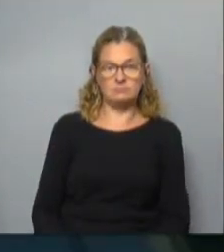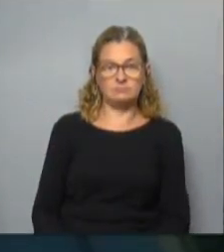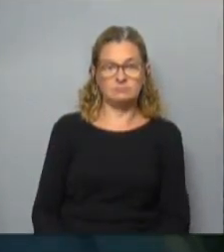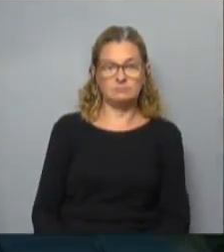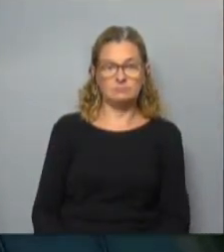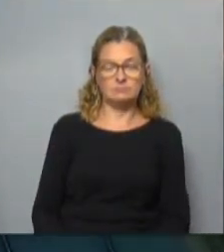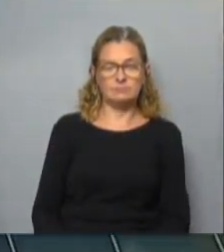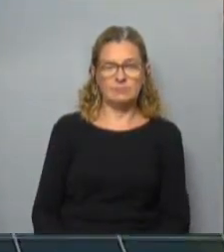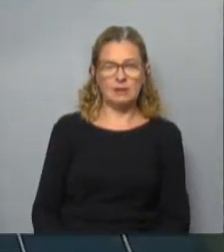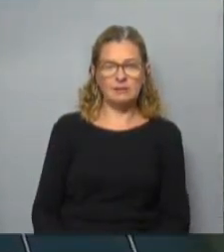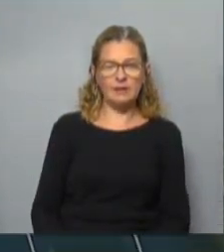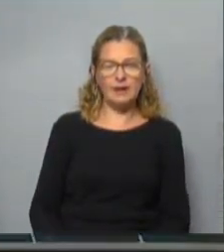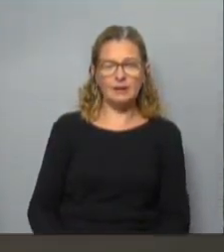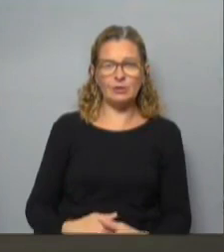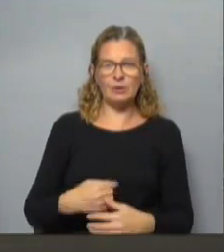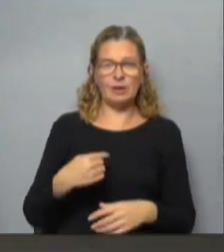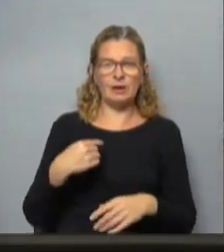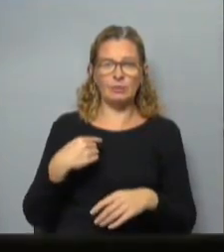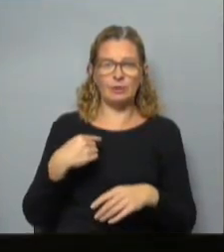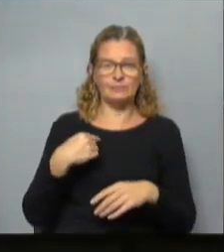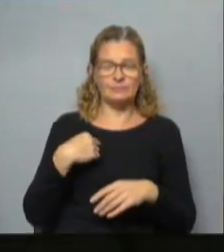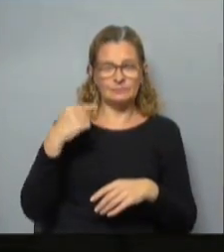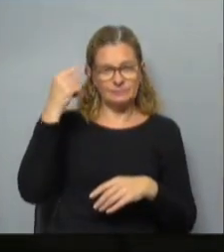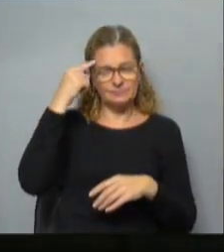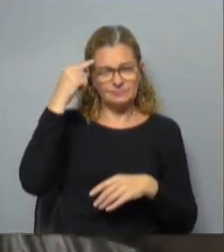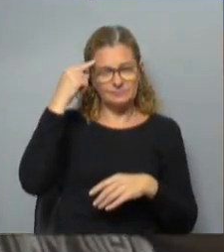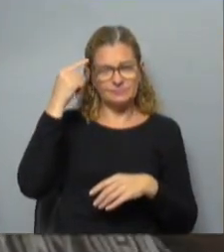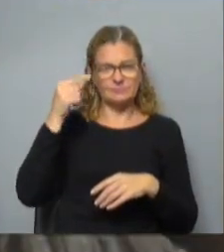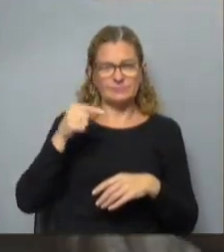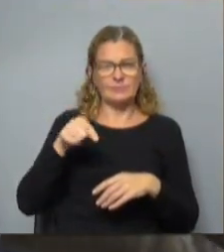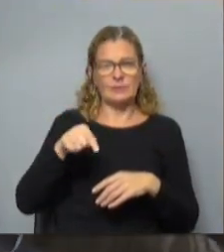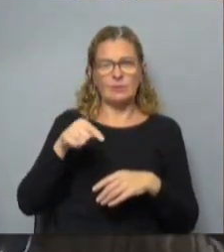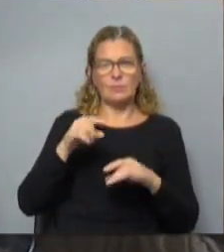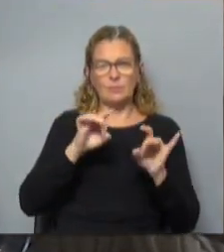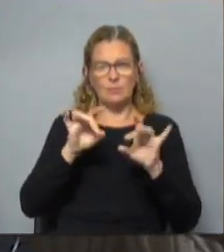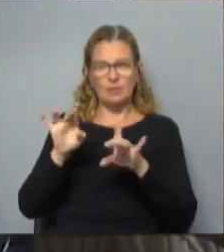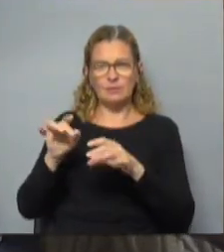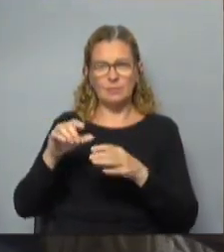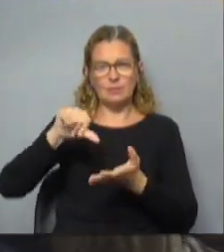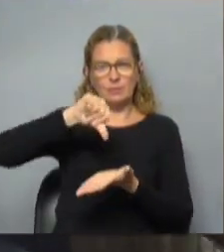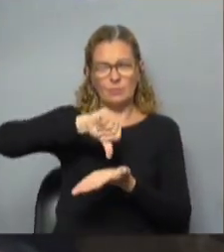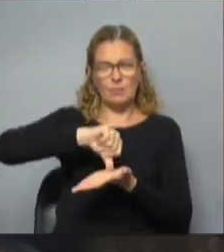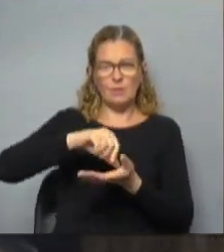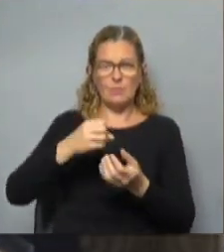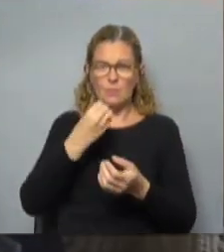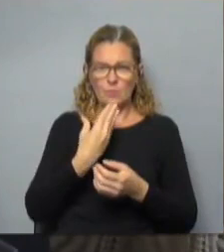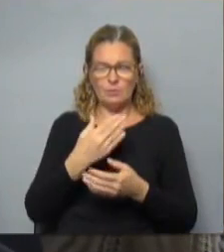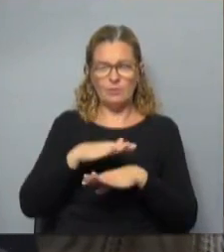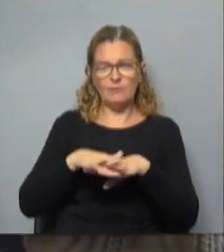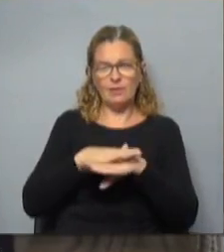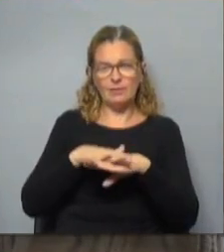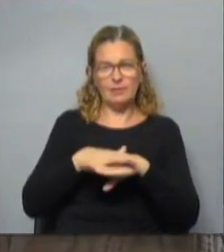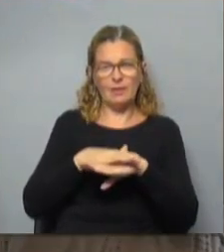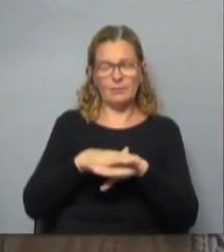yo creo que es un momento epidemiológico muy favorable para el país esto está basado en